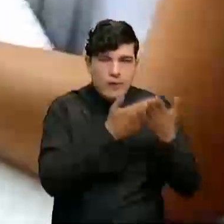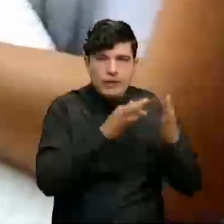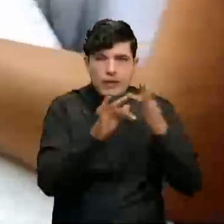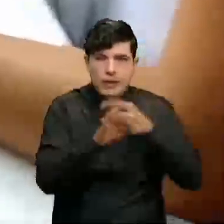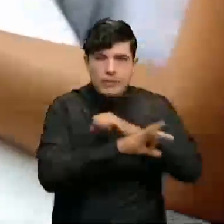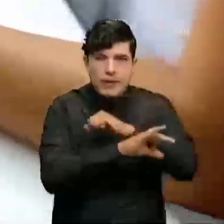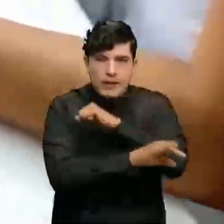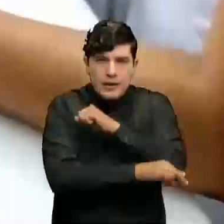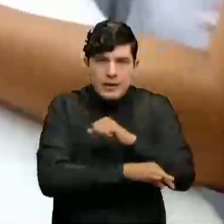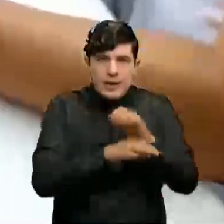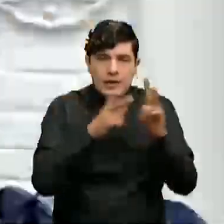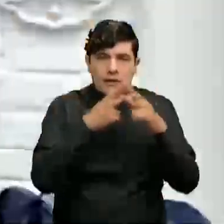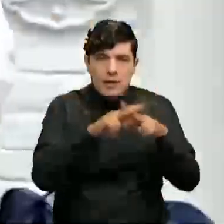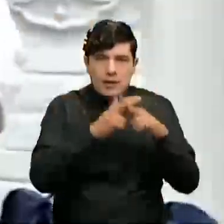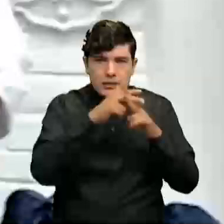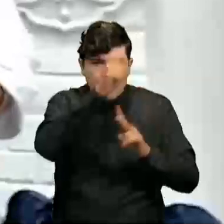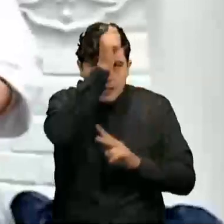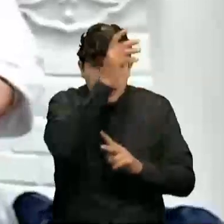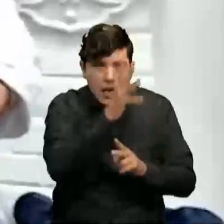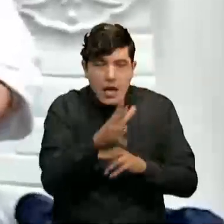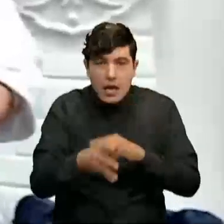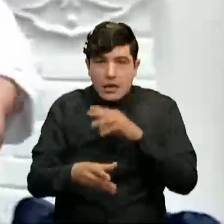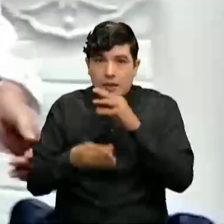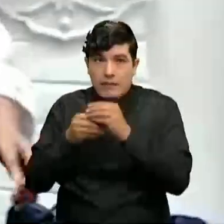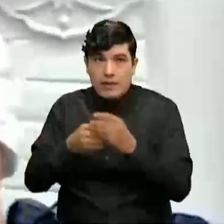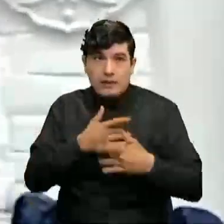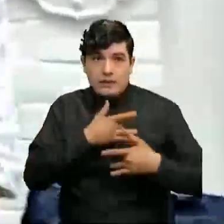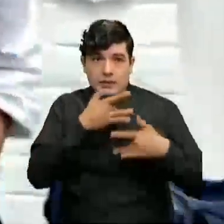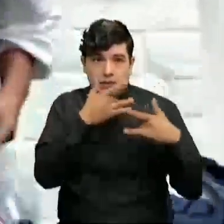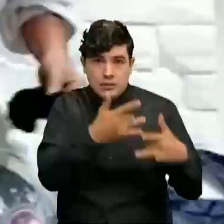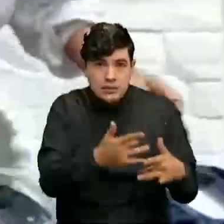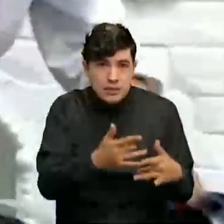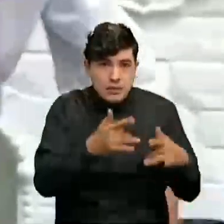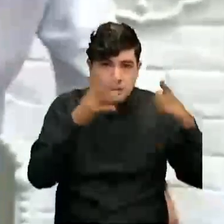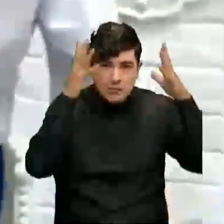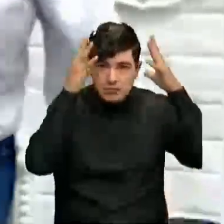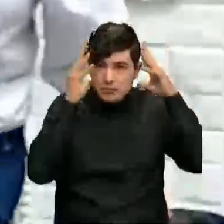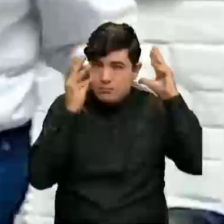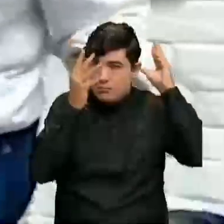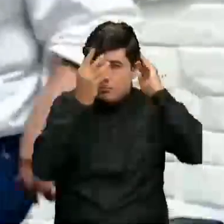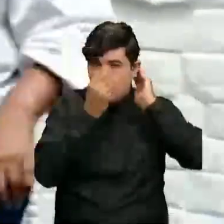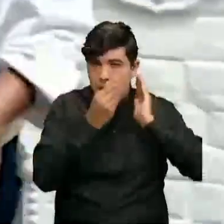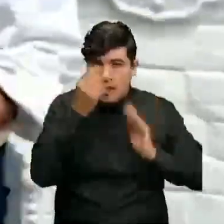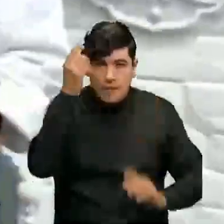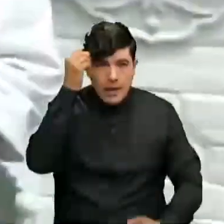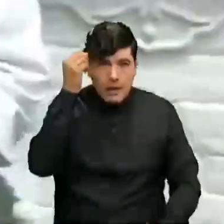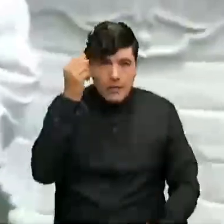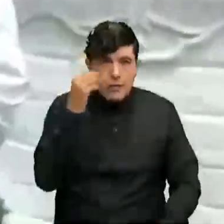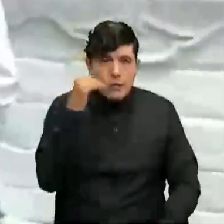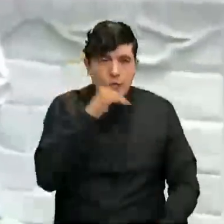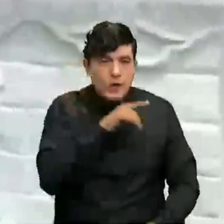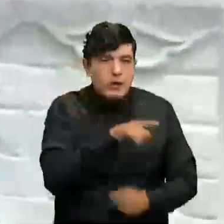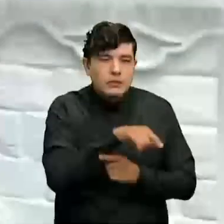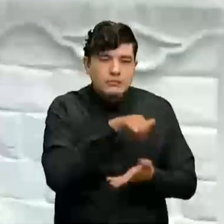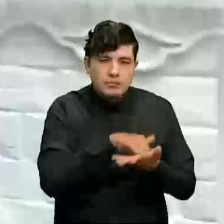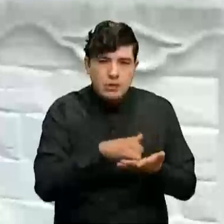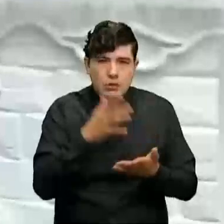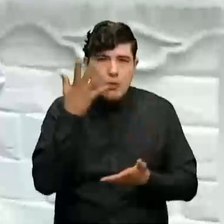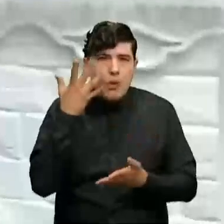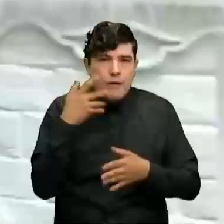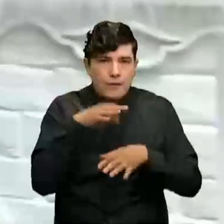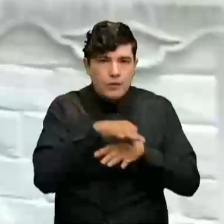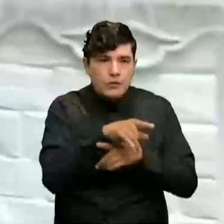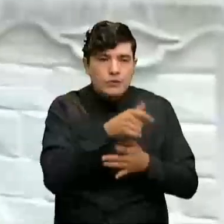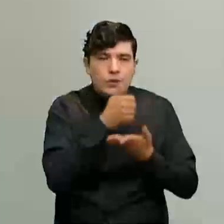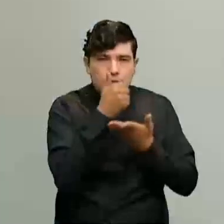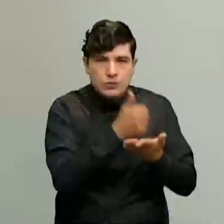talleres lúdicos y hasta donaciones de turbantes y pelucas son las actividades que a diario se realiza en esta fundación. Donde